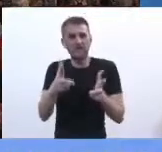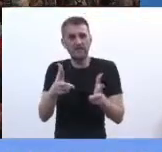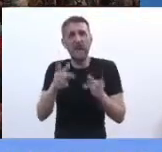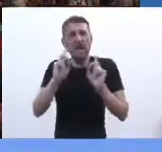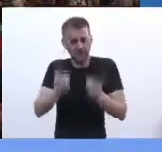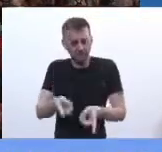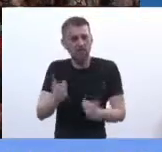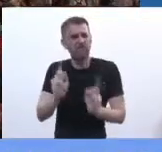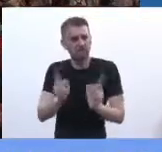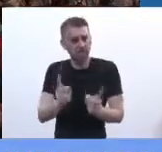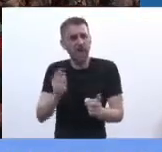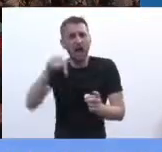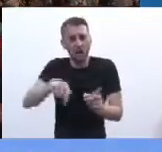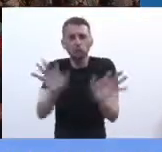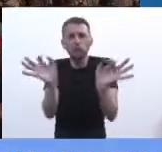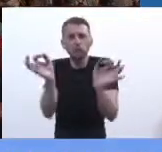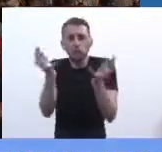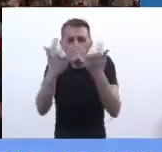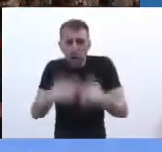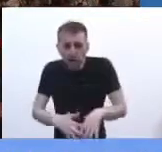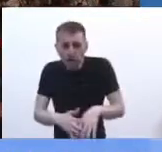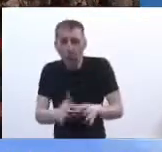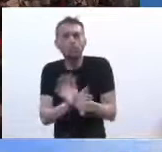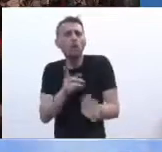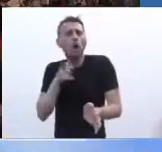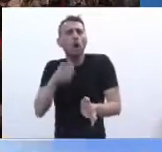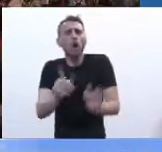que estamos ante un proyecto que es inconstitucional